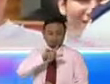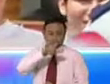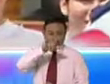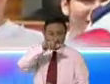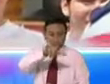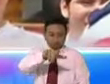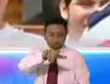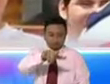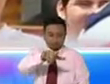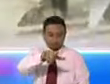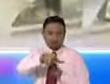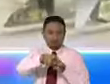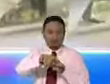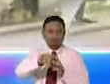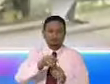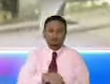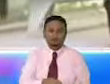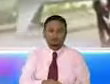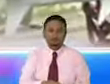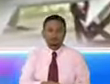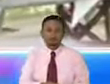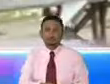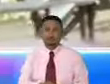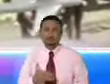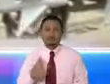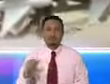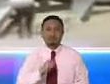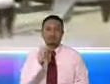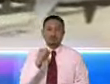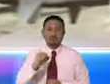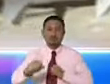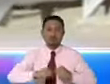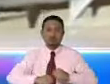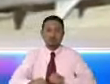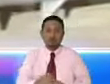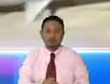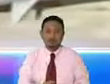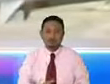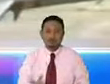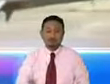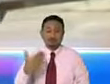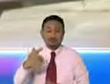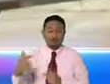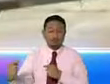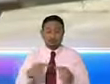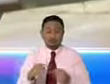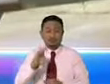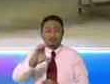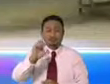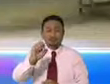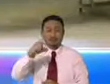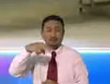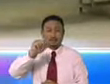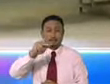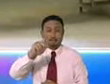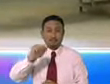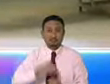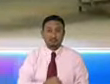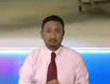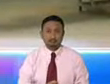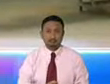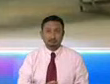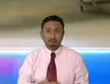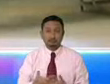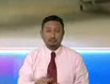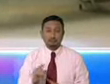que representa el heroico desempeño en la guerra del Cenepa, un avión telégrafo 1, que es el